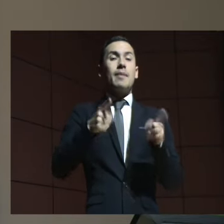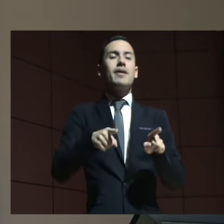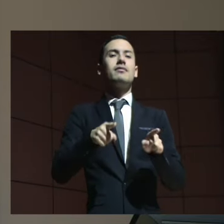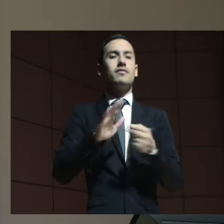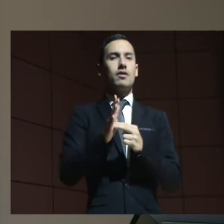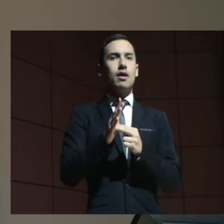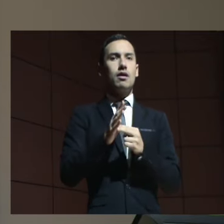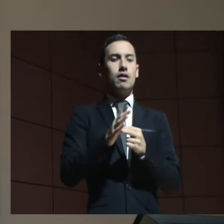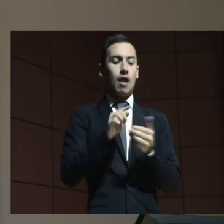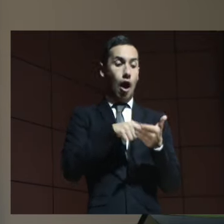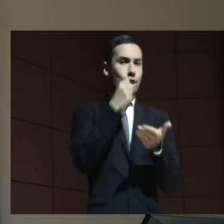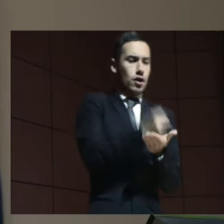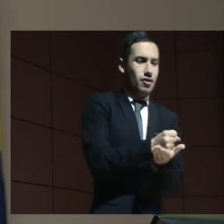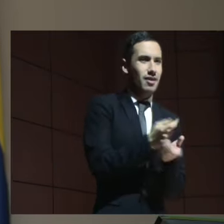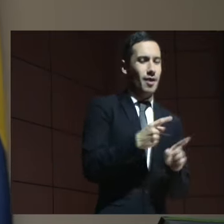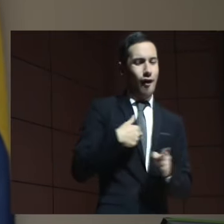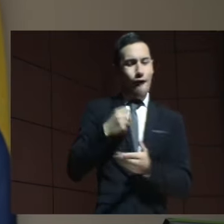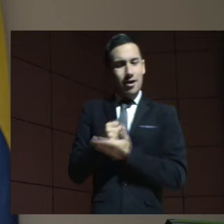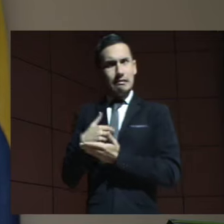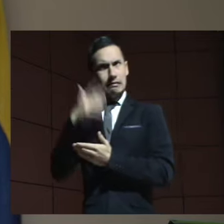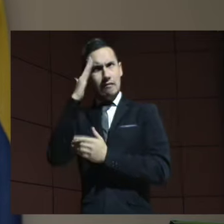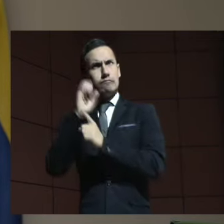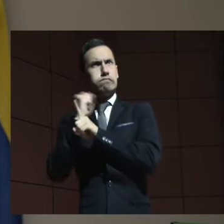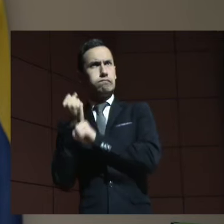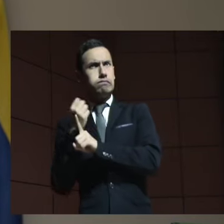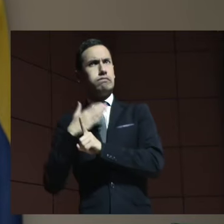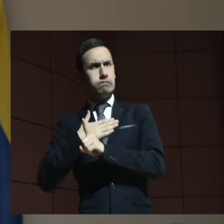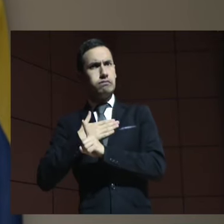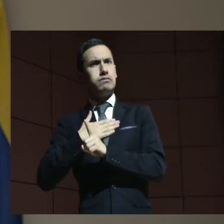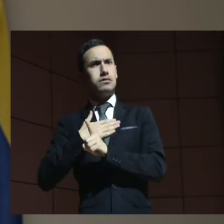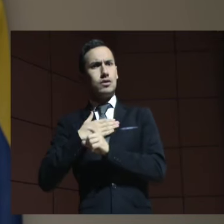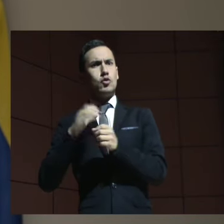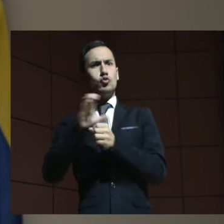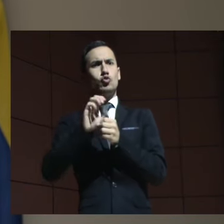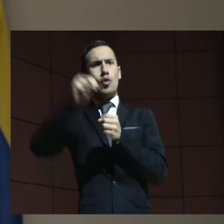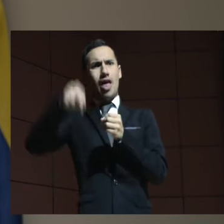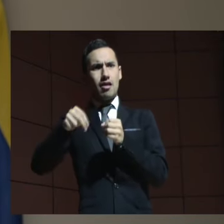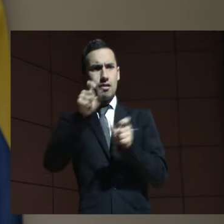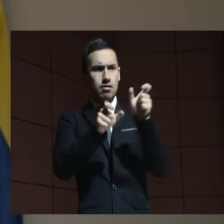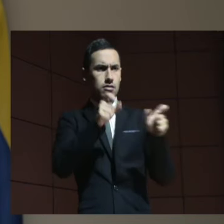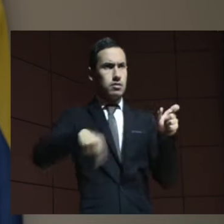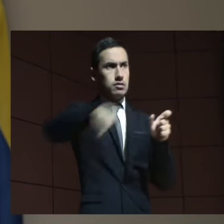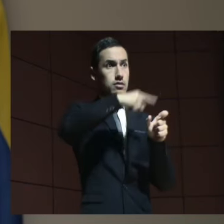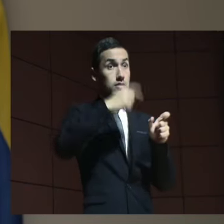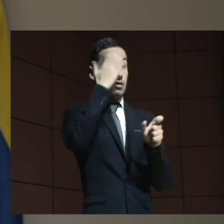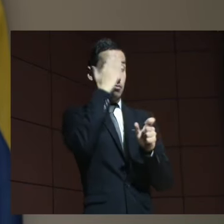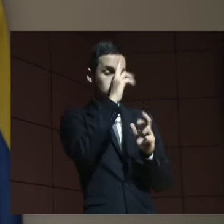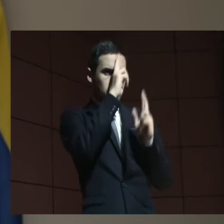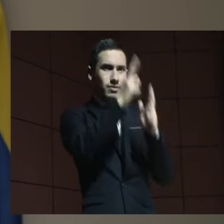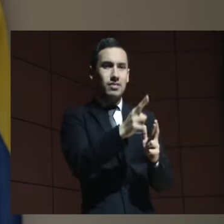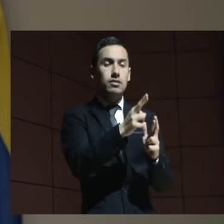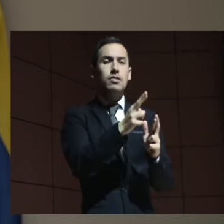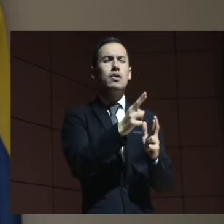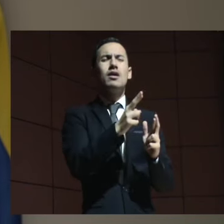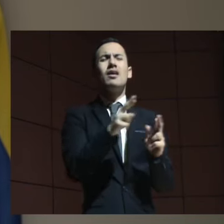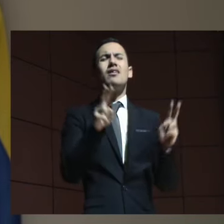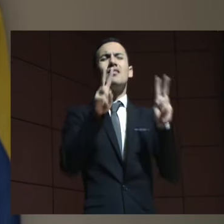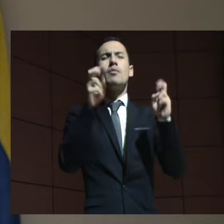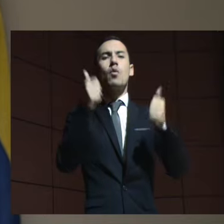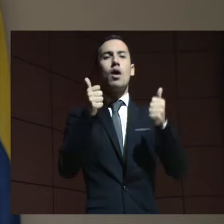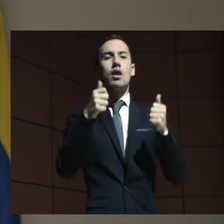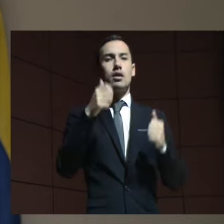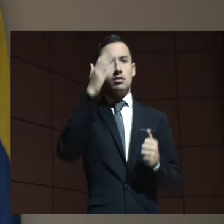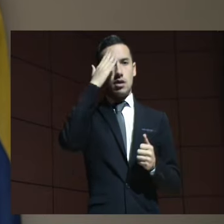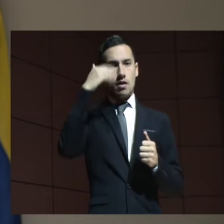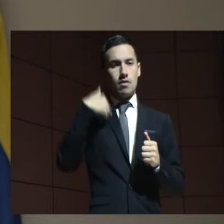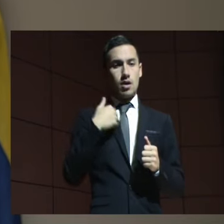Colombia, sino también una obligación social como ciudadanos en deuda con las personas con discapacidad, que tiene que ver